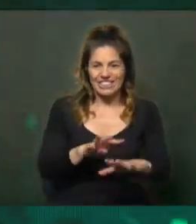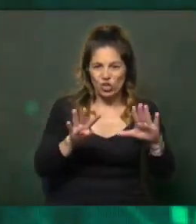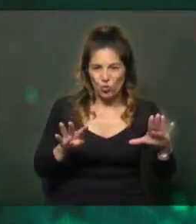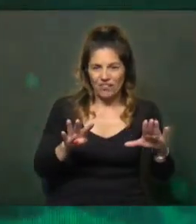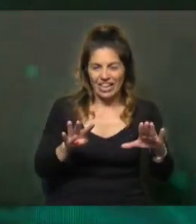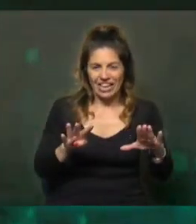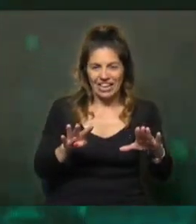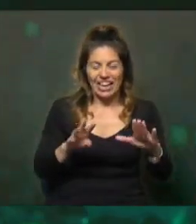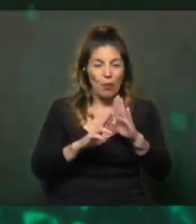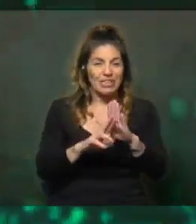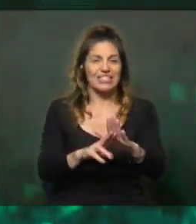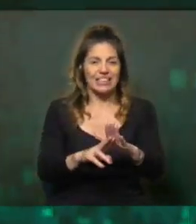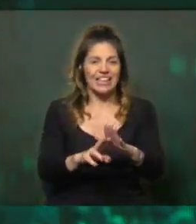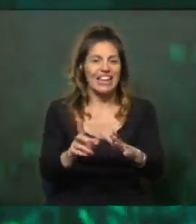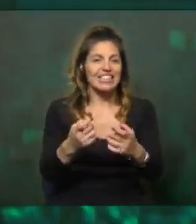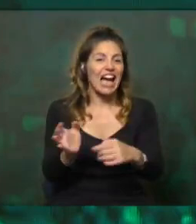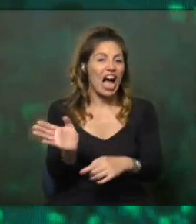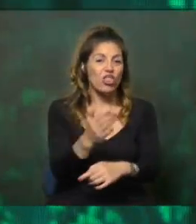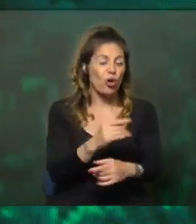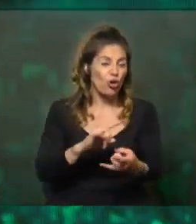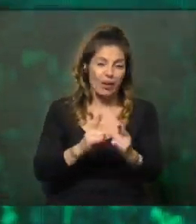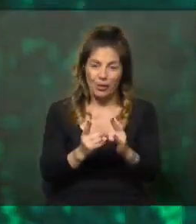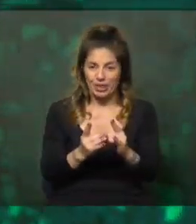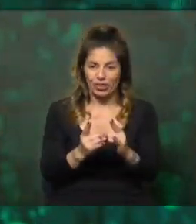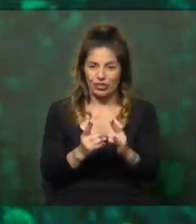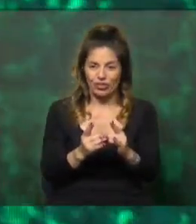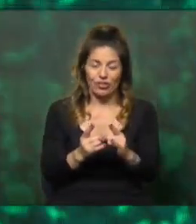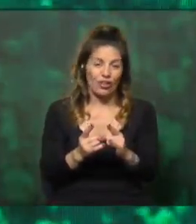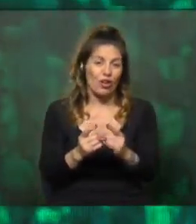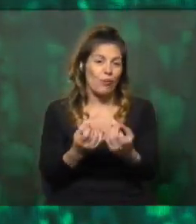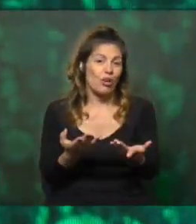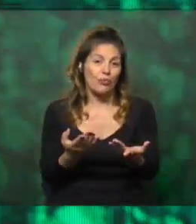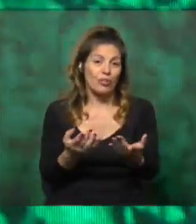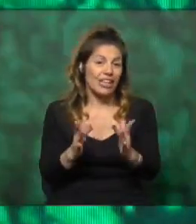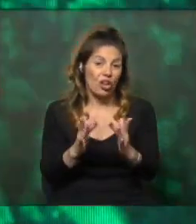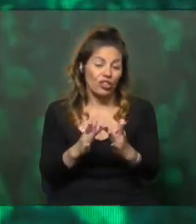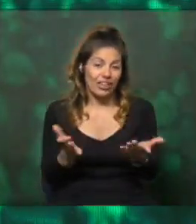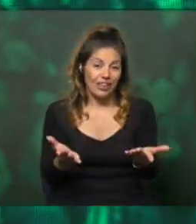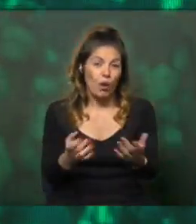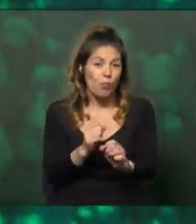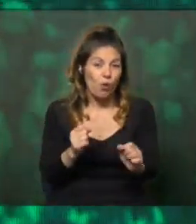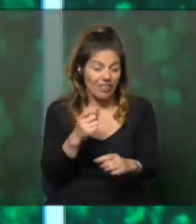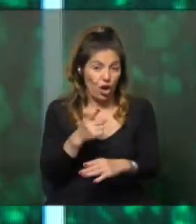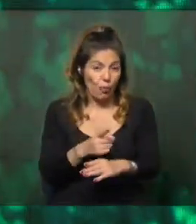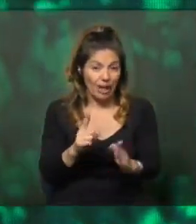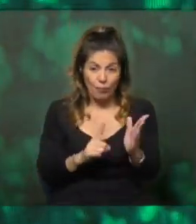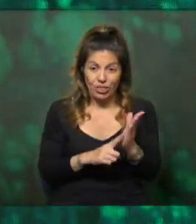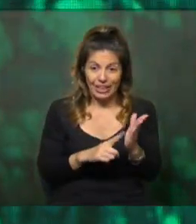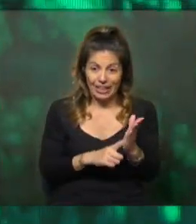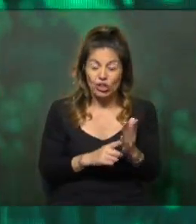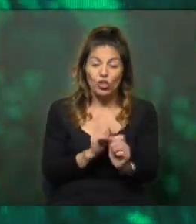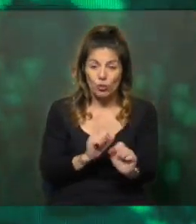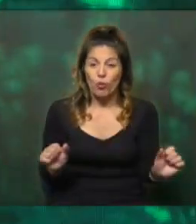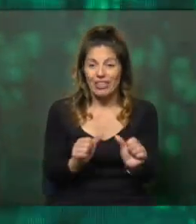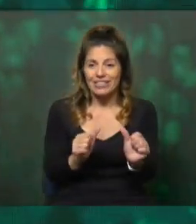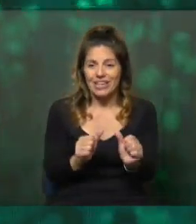legisladores necesita a todos los demás del parlamento por lo tanto tiene que ir atar puede gobernar por decreto en Argentina se puede hacer bastante este